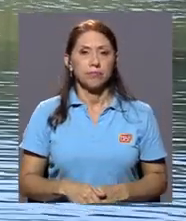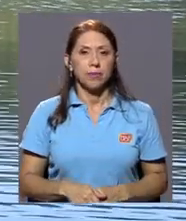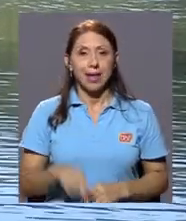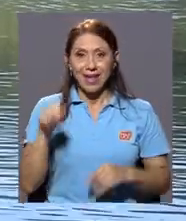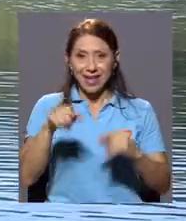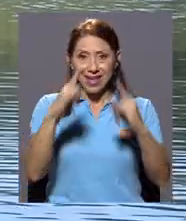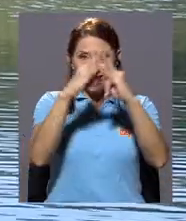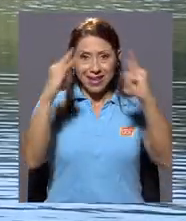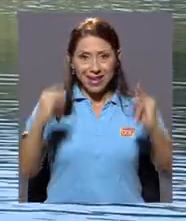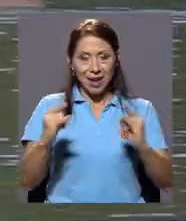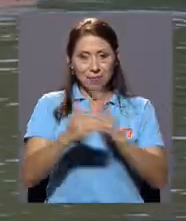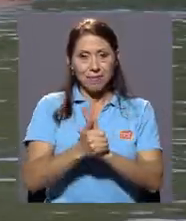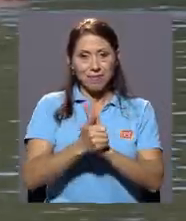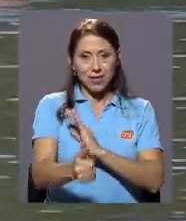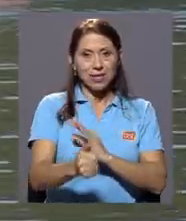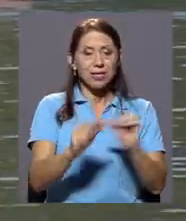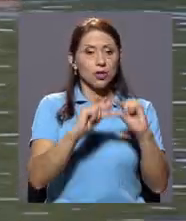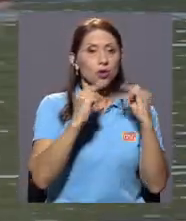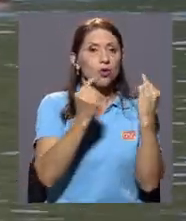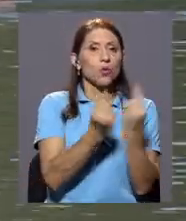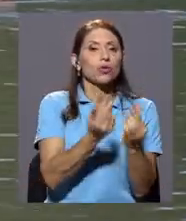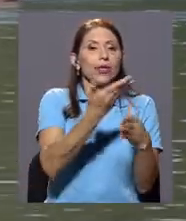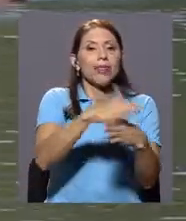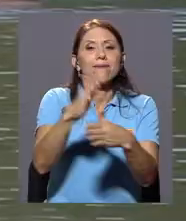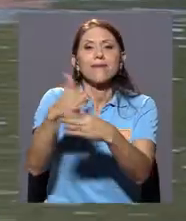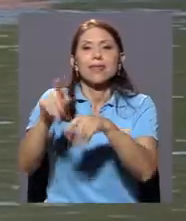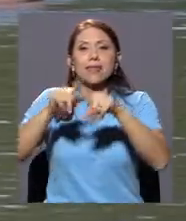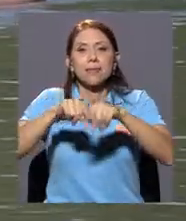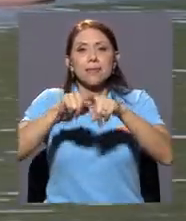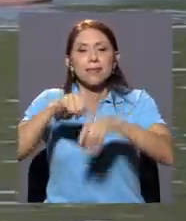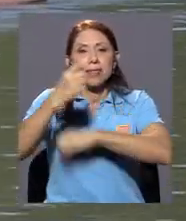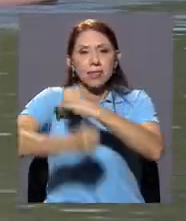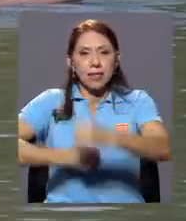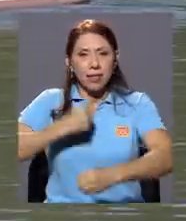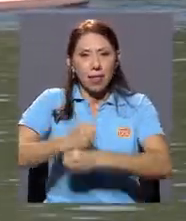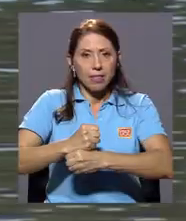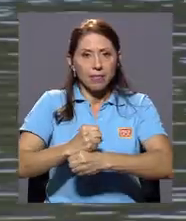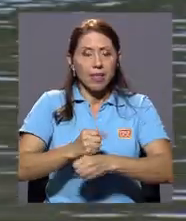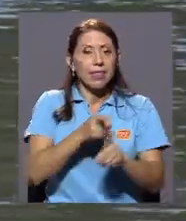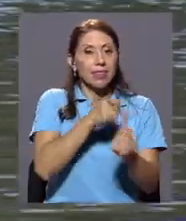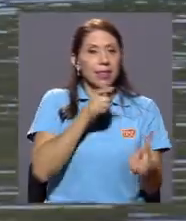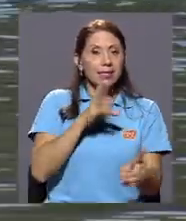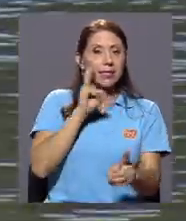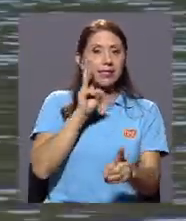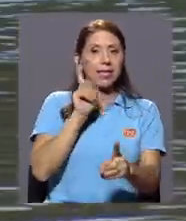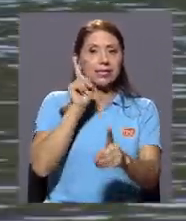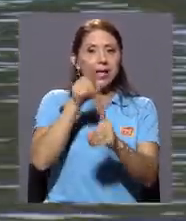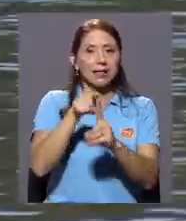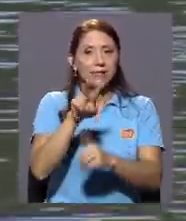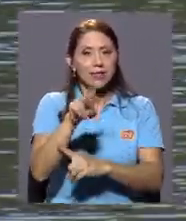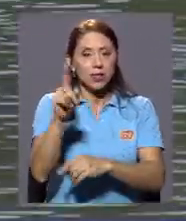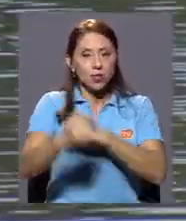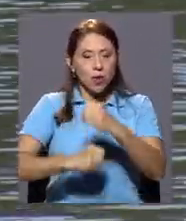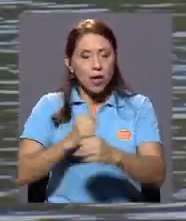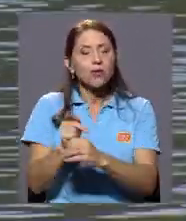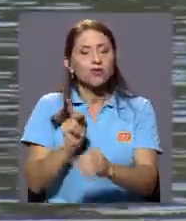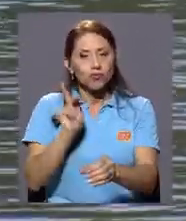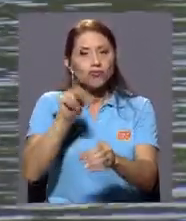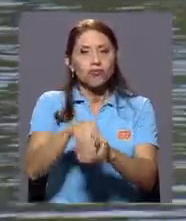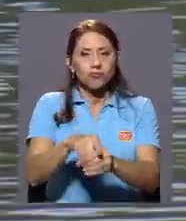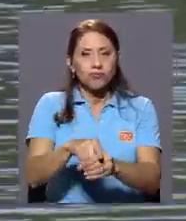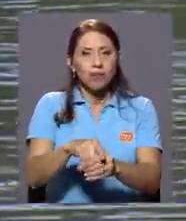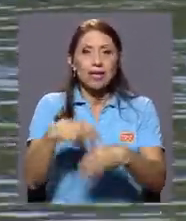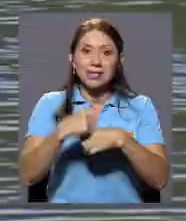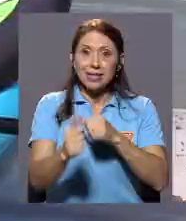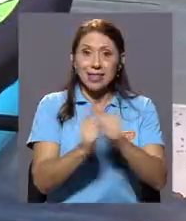En el Camp Abilities, los grupos se dividen por edad y participan personas entre los 6 y los 21 años. Se